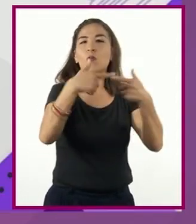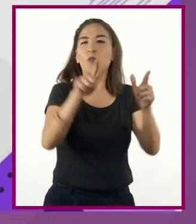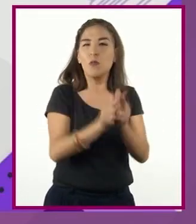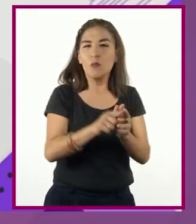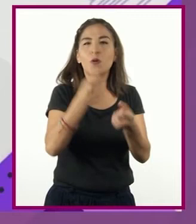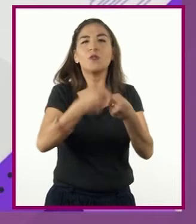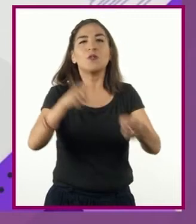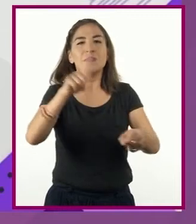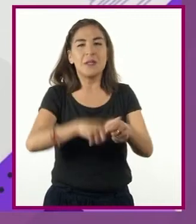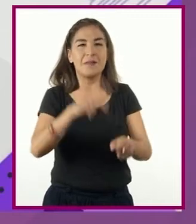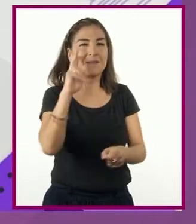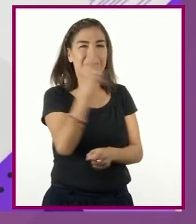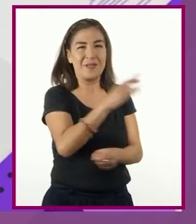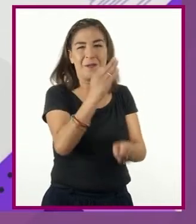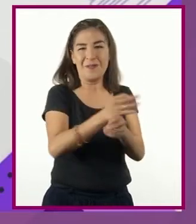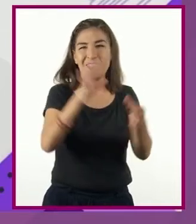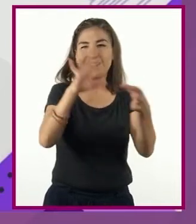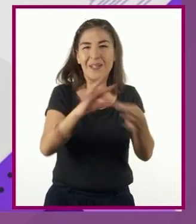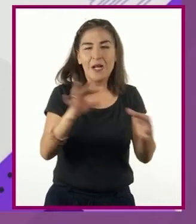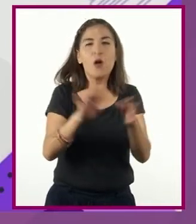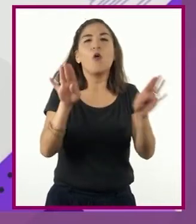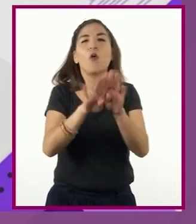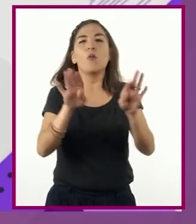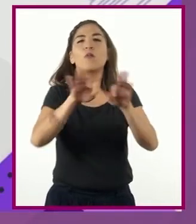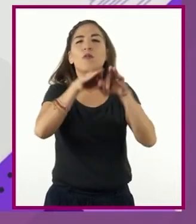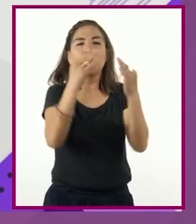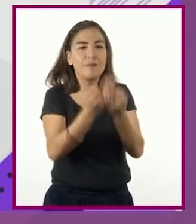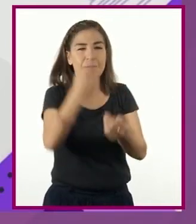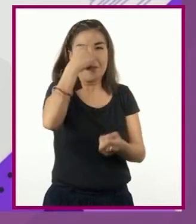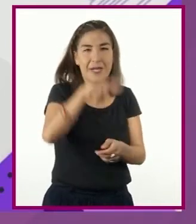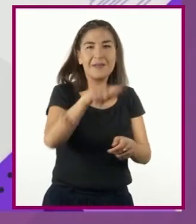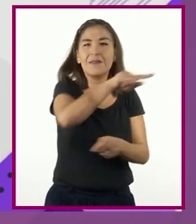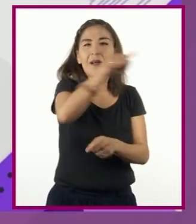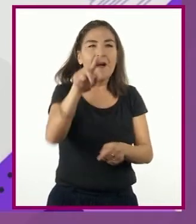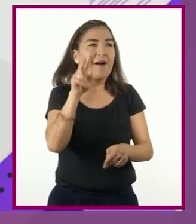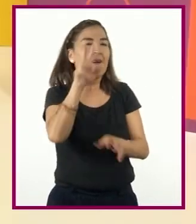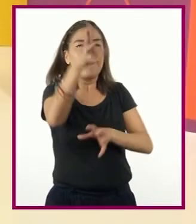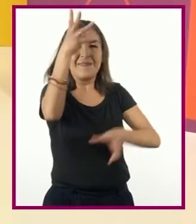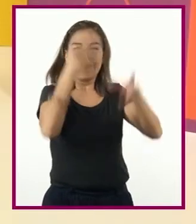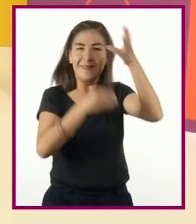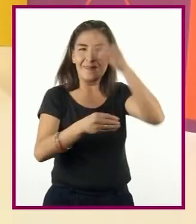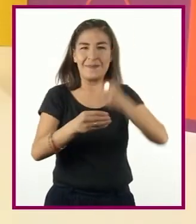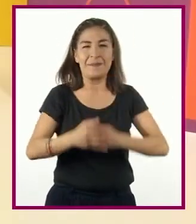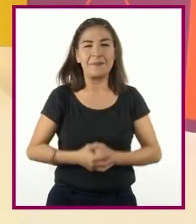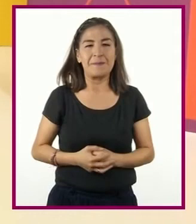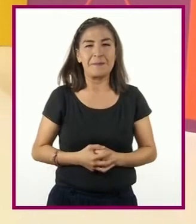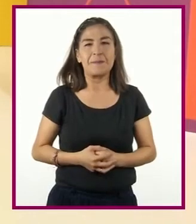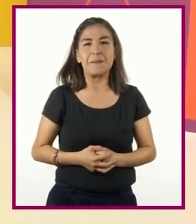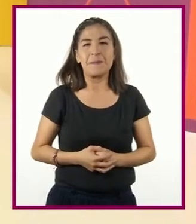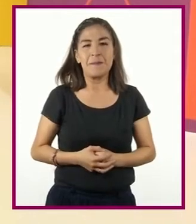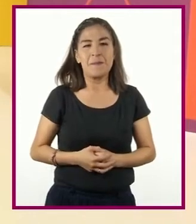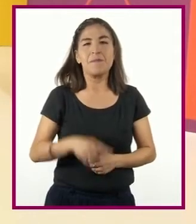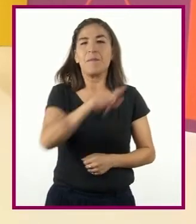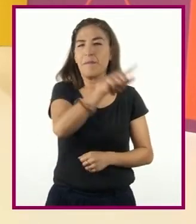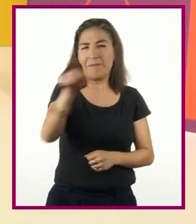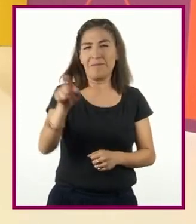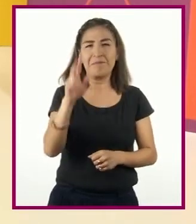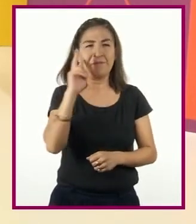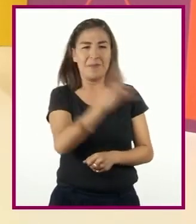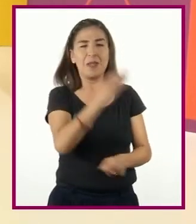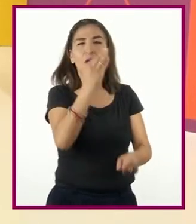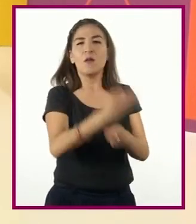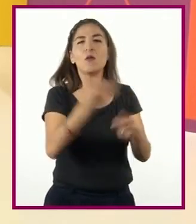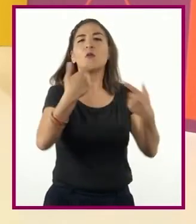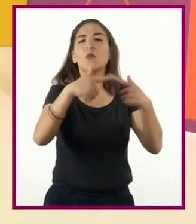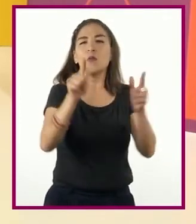sociales que hemos comentado y de qué forma influyen en la identidad. Como pueden apreciar, los